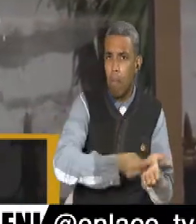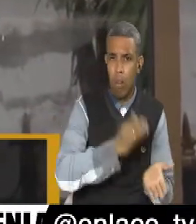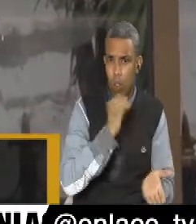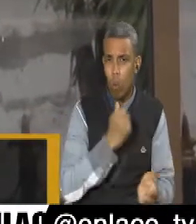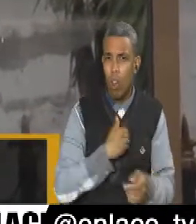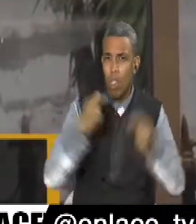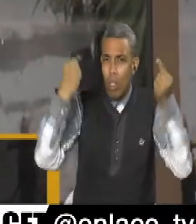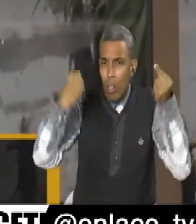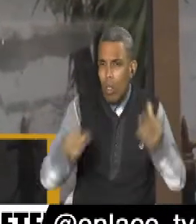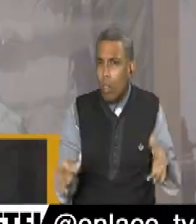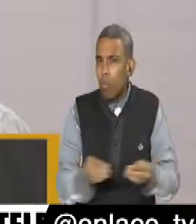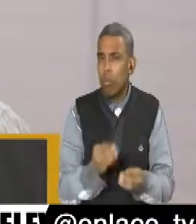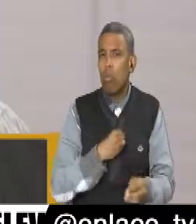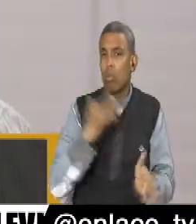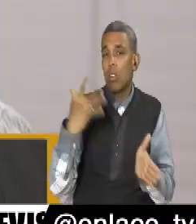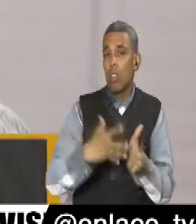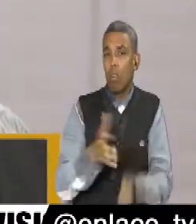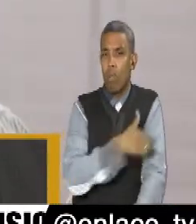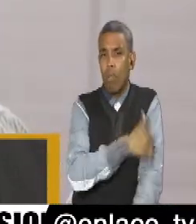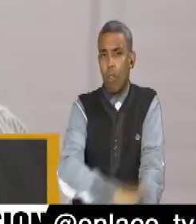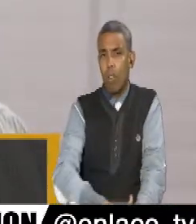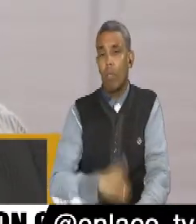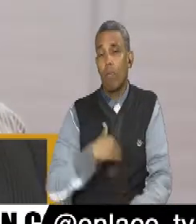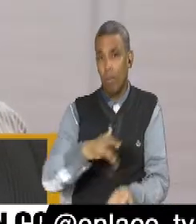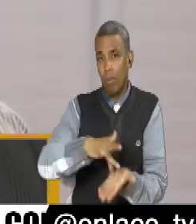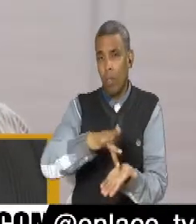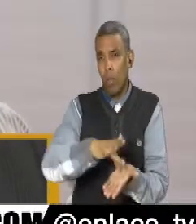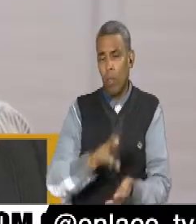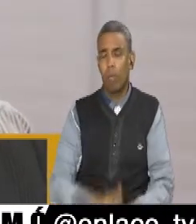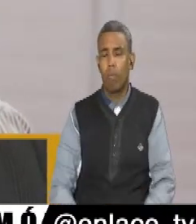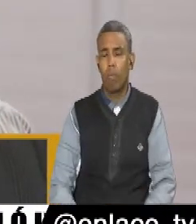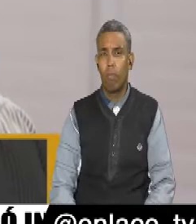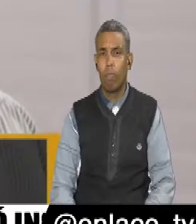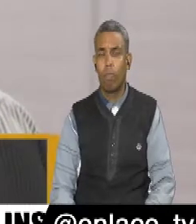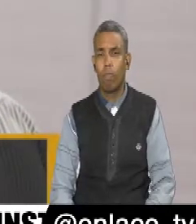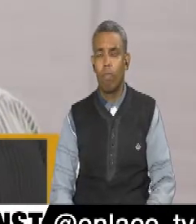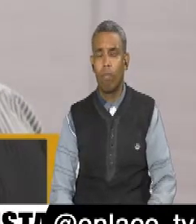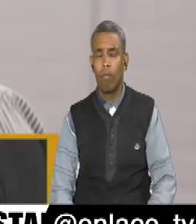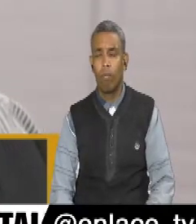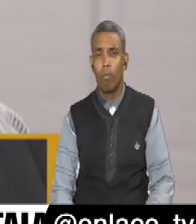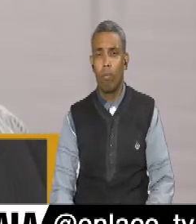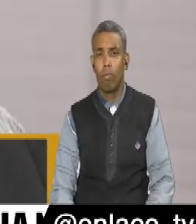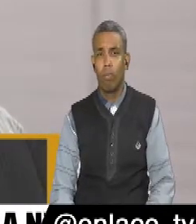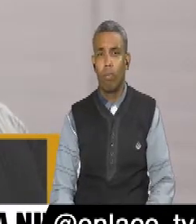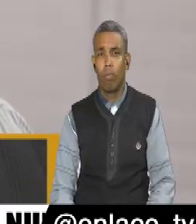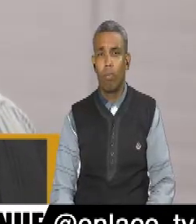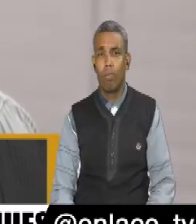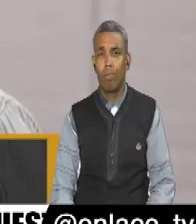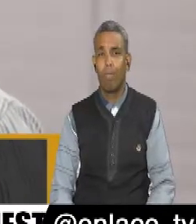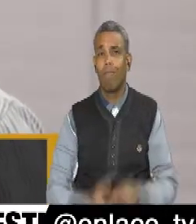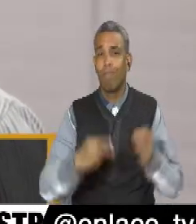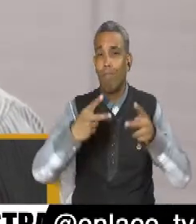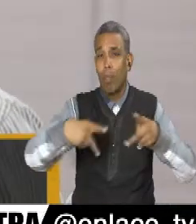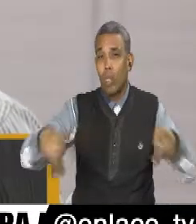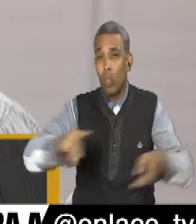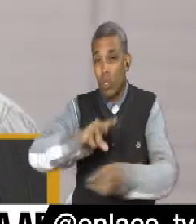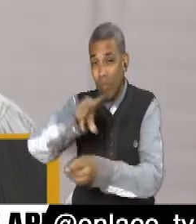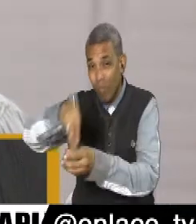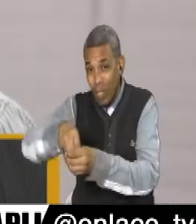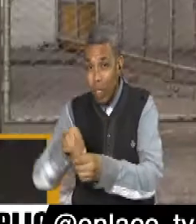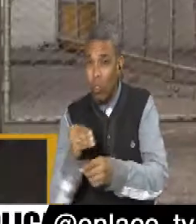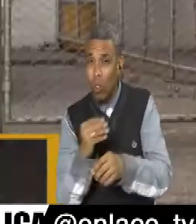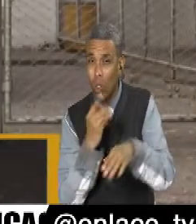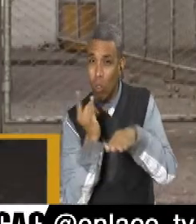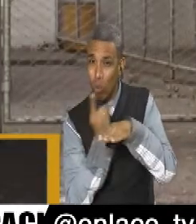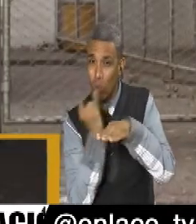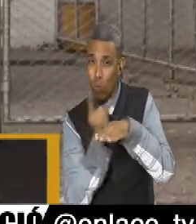Salud no se han cumplido. Lo que sí debe quedar claro para la población de EMDI Salud es que el Hospital Regional del Magdalena